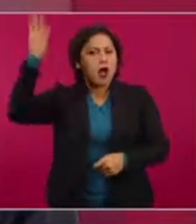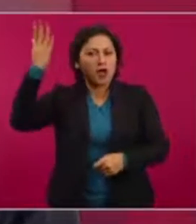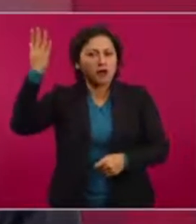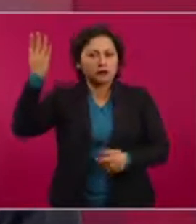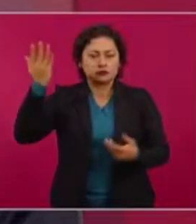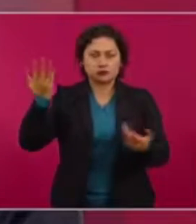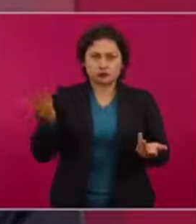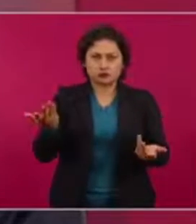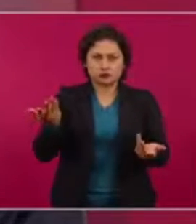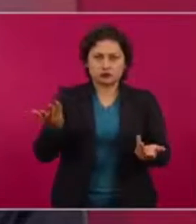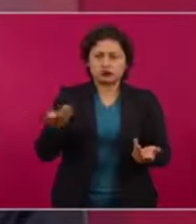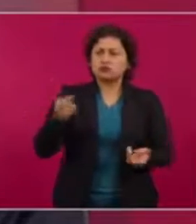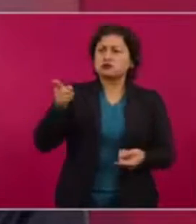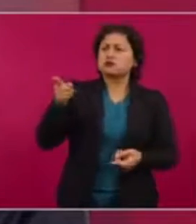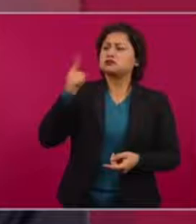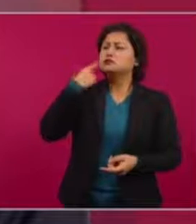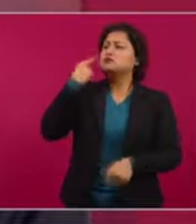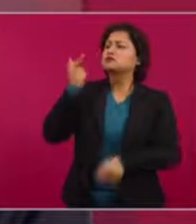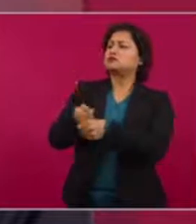de metiches.